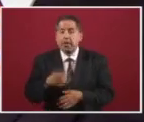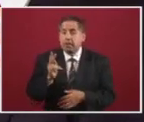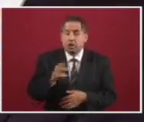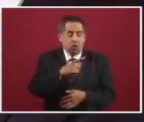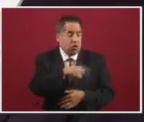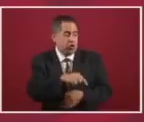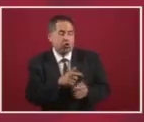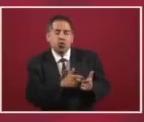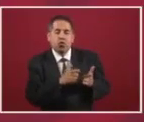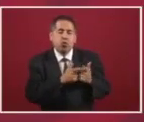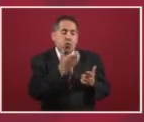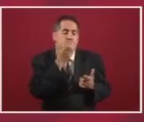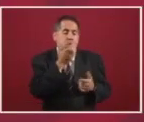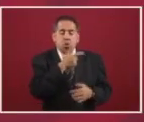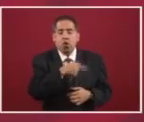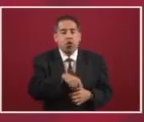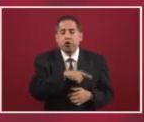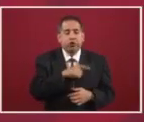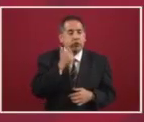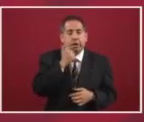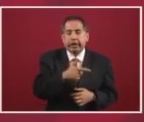conservadores no han querido